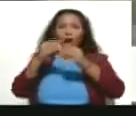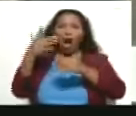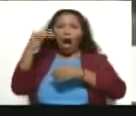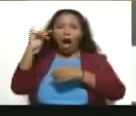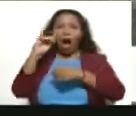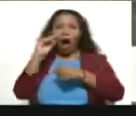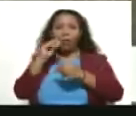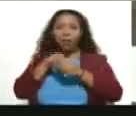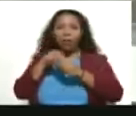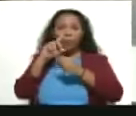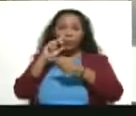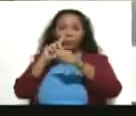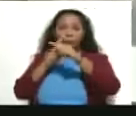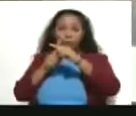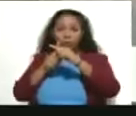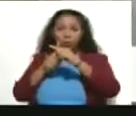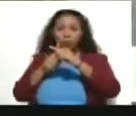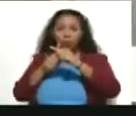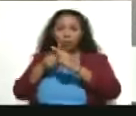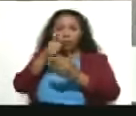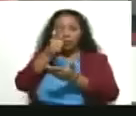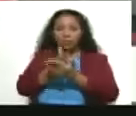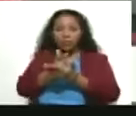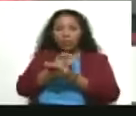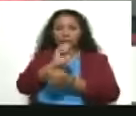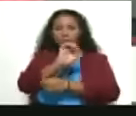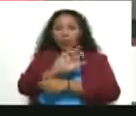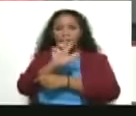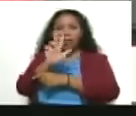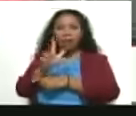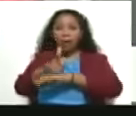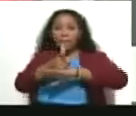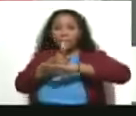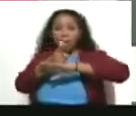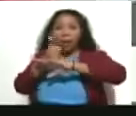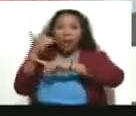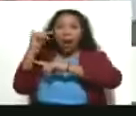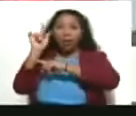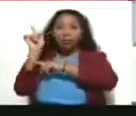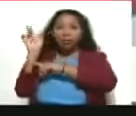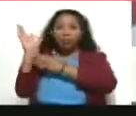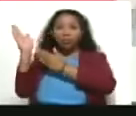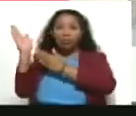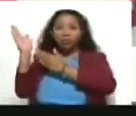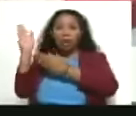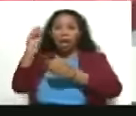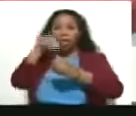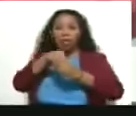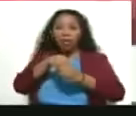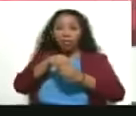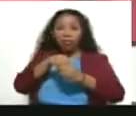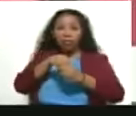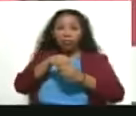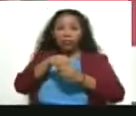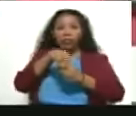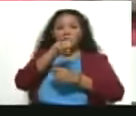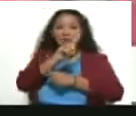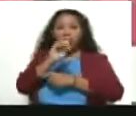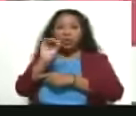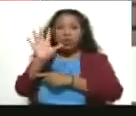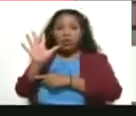de armas de fuego, 53 armas cortas, 8 armas largas, 5 subametralladoras, 105